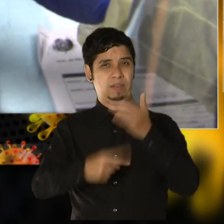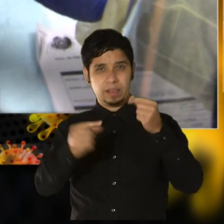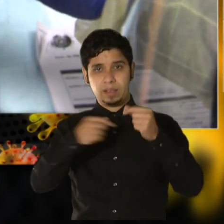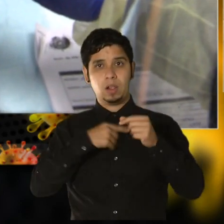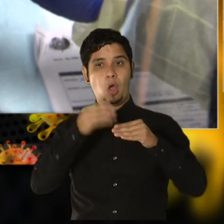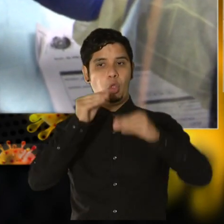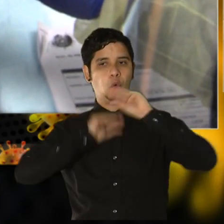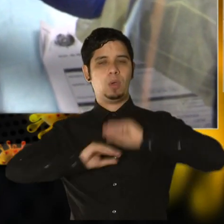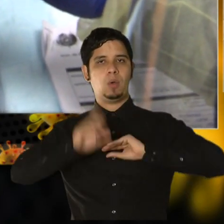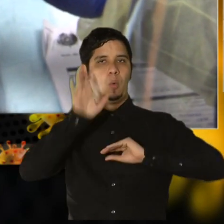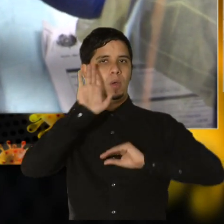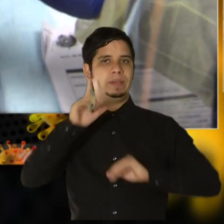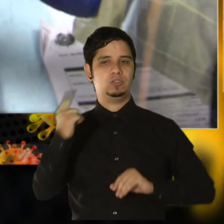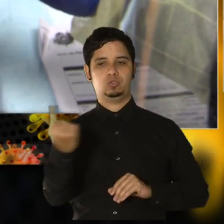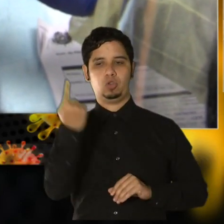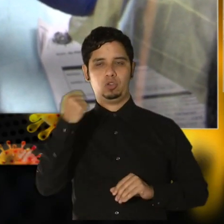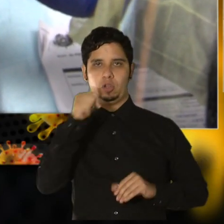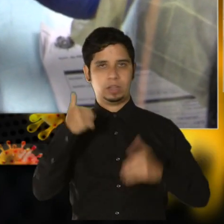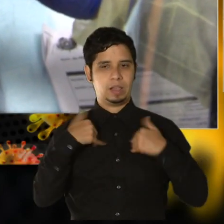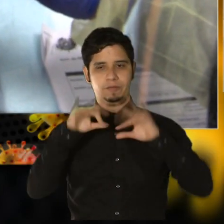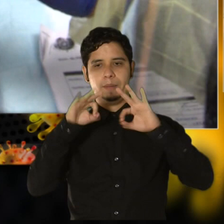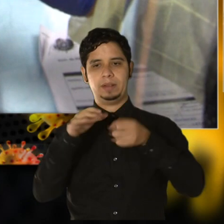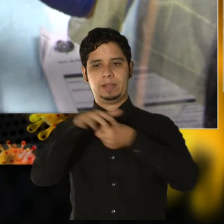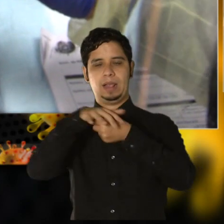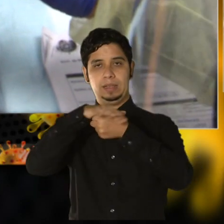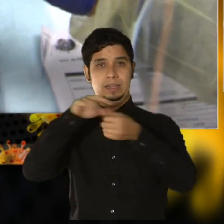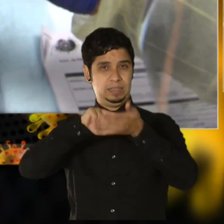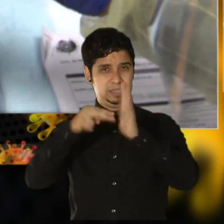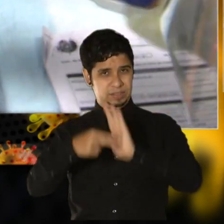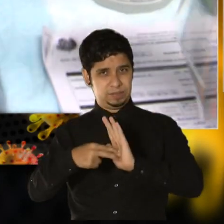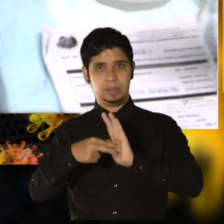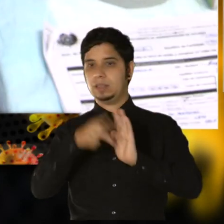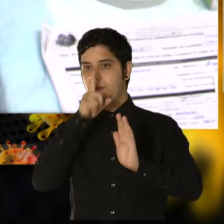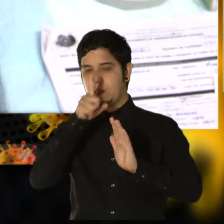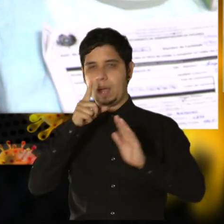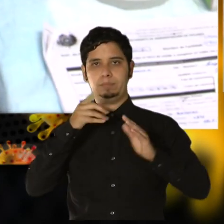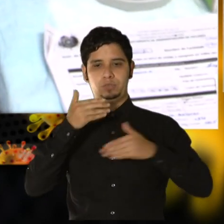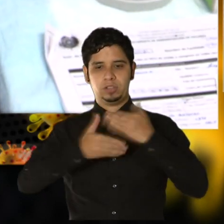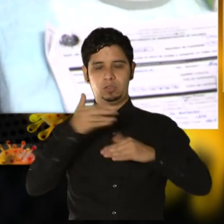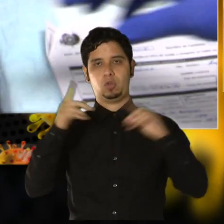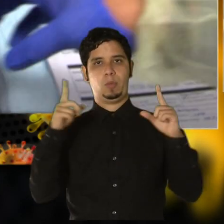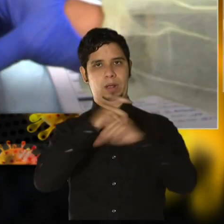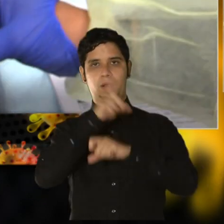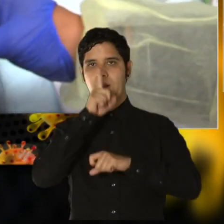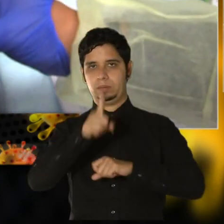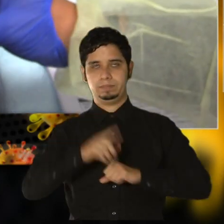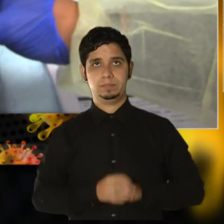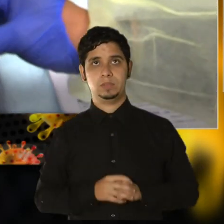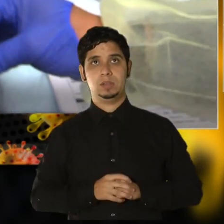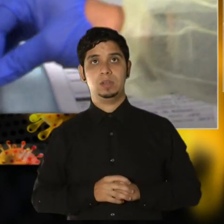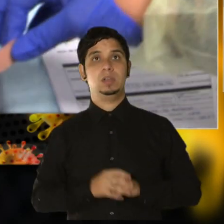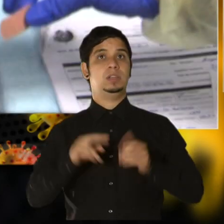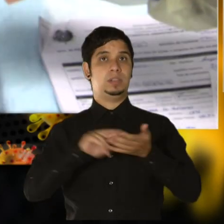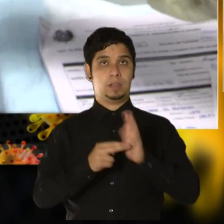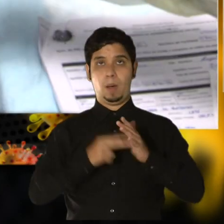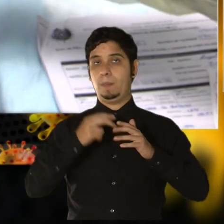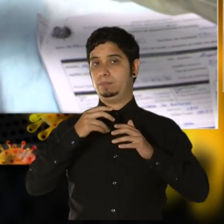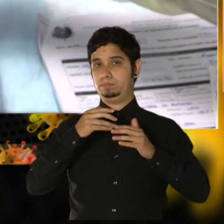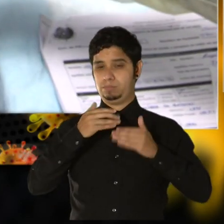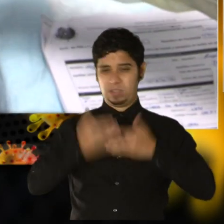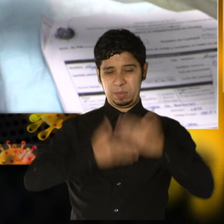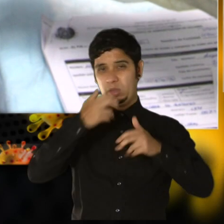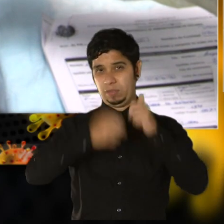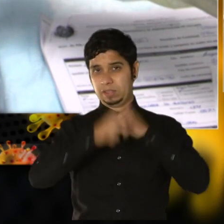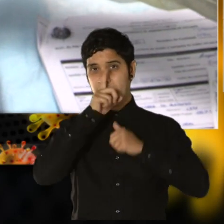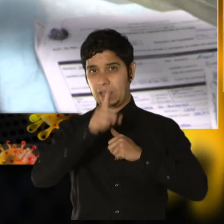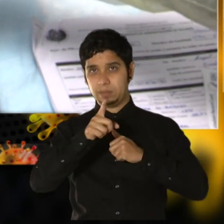estar solo, yo no tenía familia en el área de allá, así que iba a ser bien complicada la cosa. Pasaste un momento bien complicado y bien difícil, o sea,